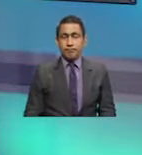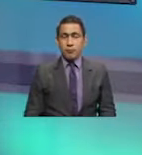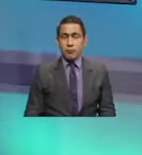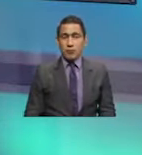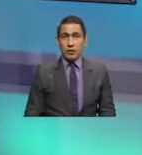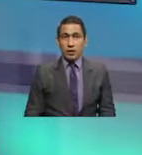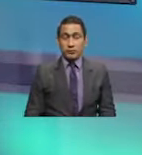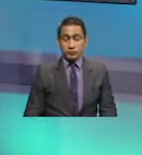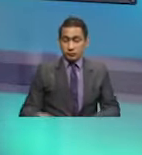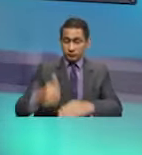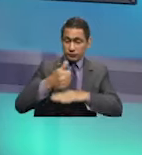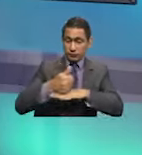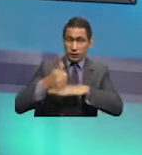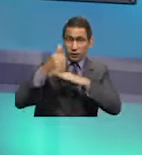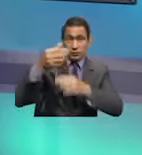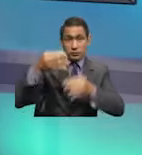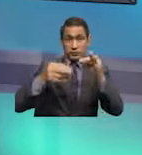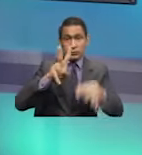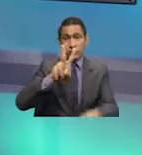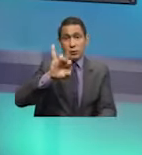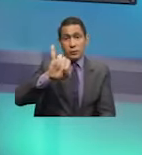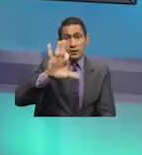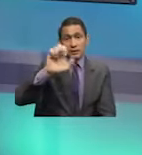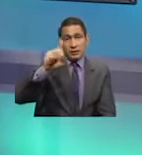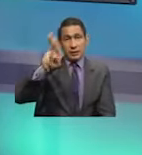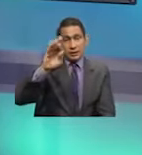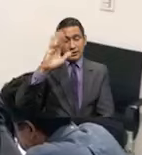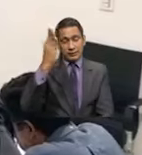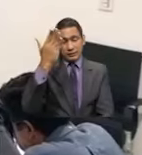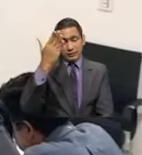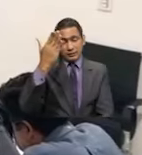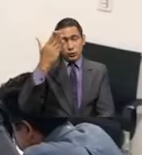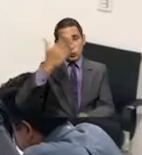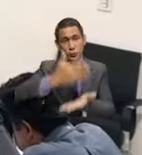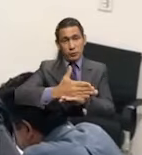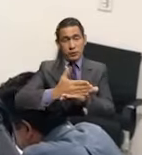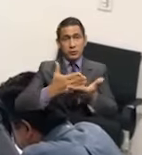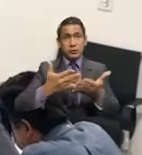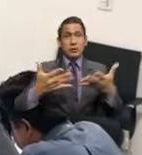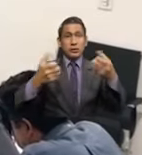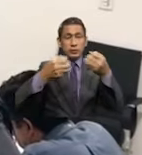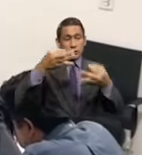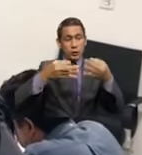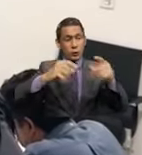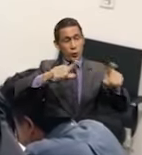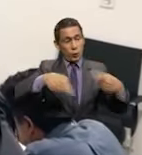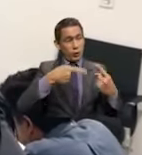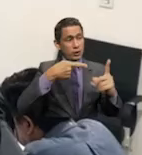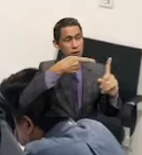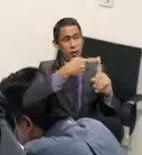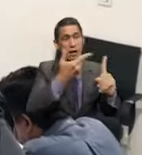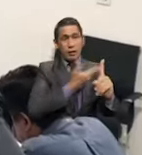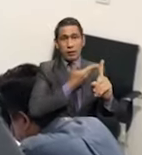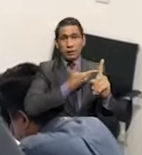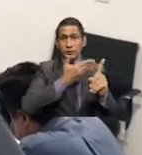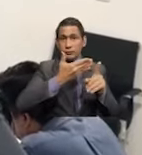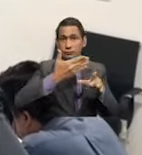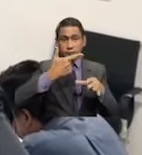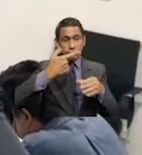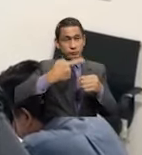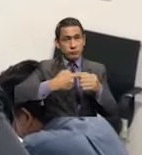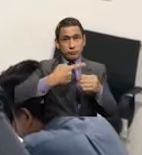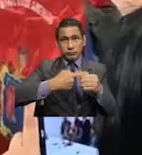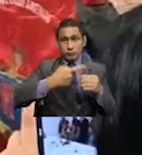El juez Joaquín Viteri suspendió la audiencia por infracción electoral contra Pavel Muñoz, alcalde de Quito. La diligencia